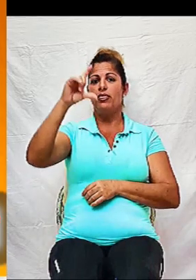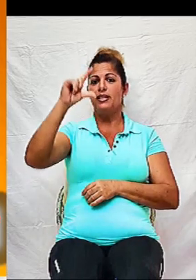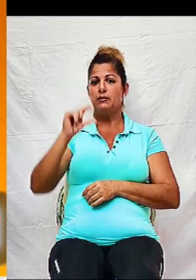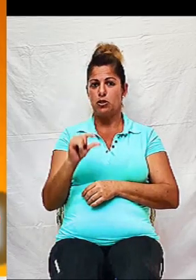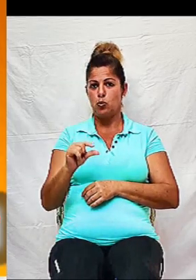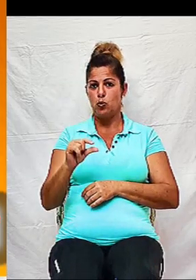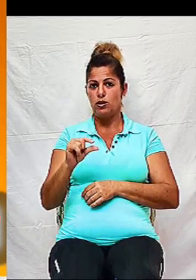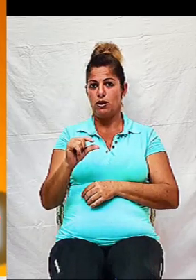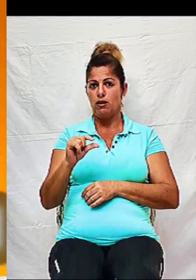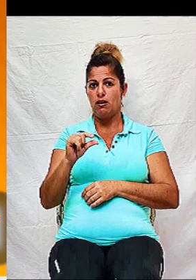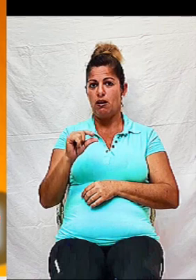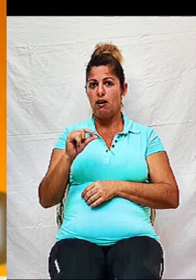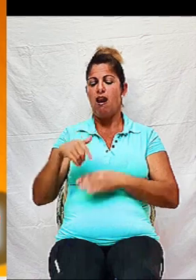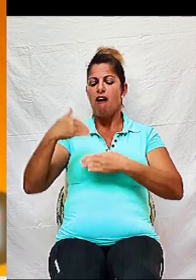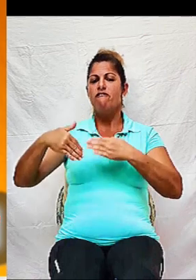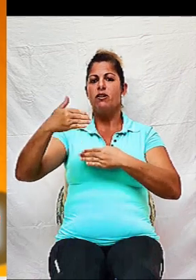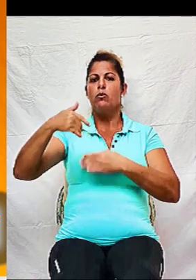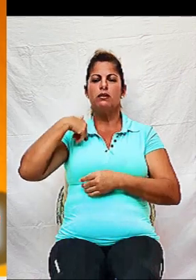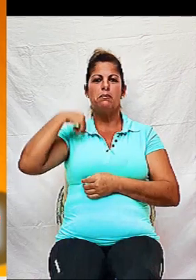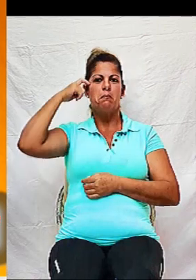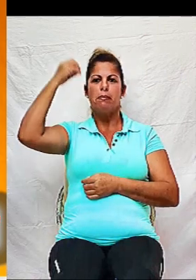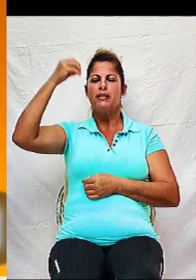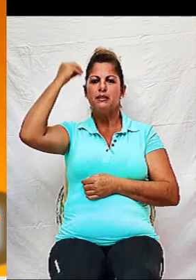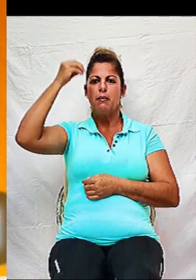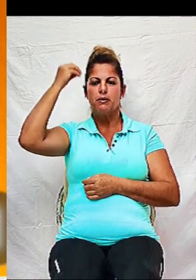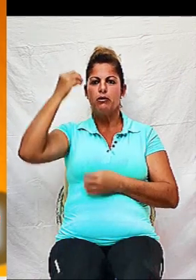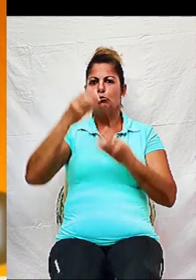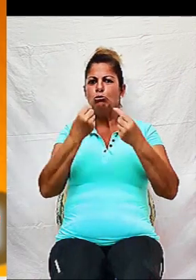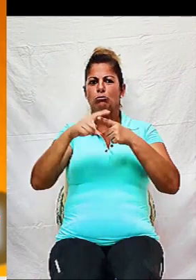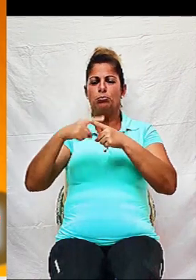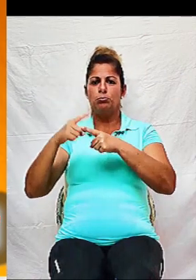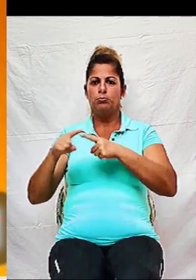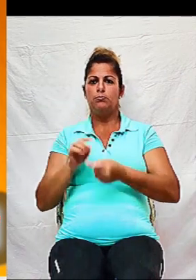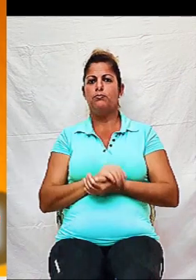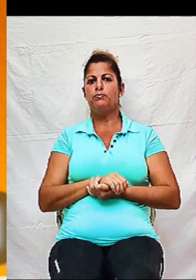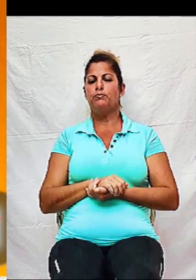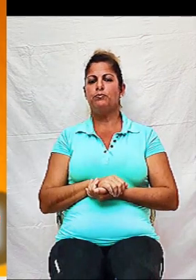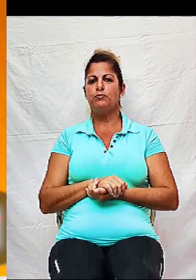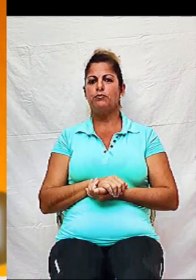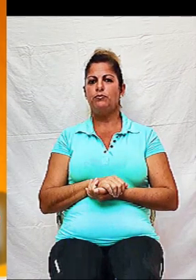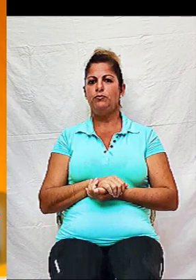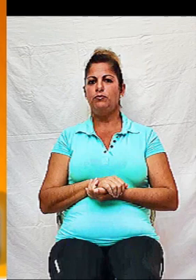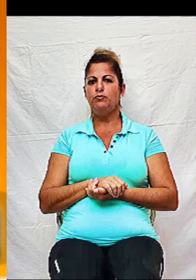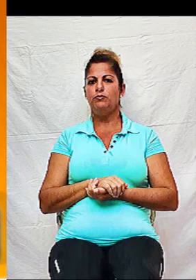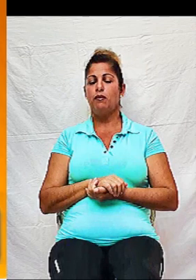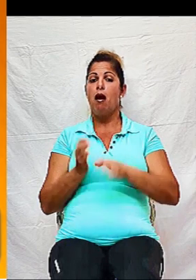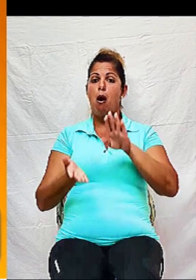¿Aumenta o disminuye la frecuencia de mis pensamientos involuntarios?